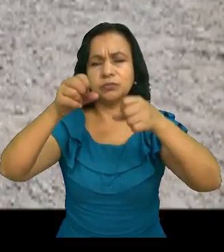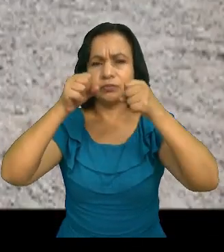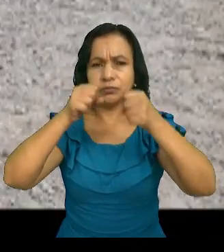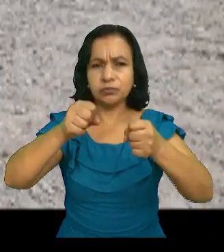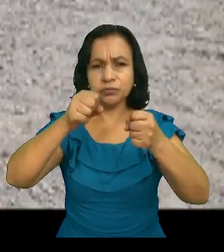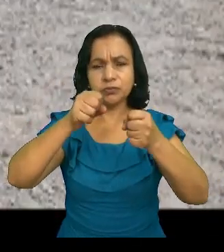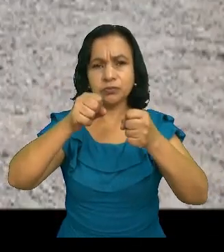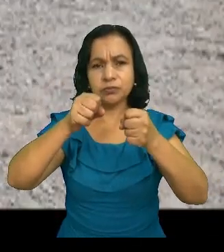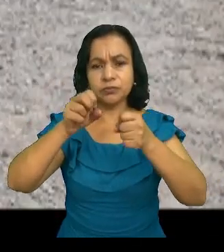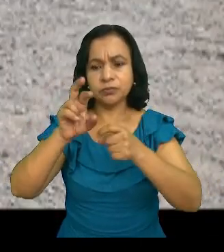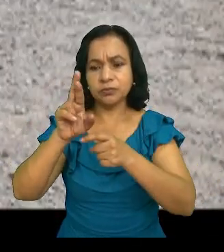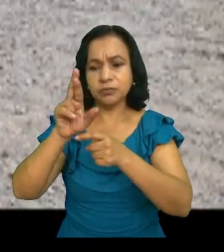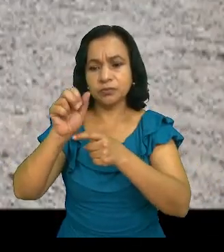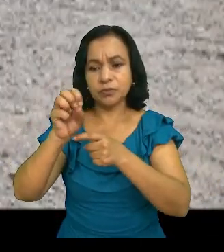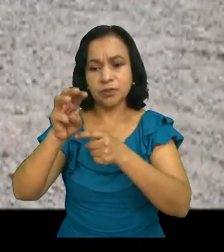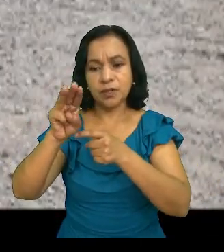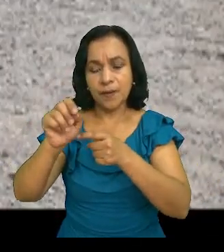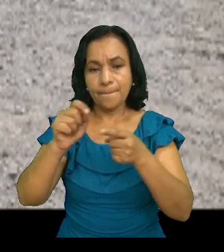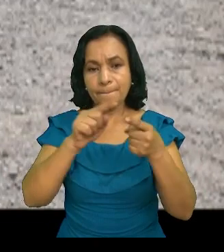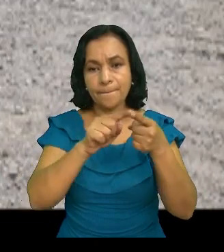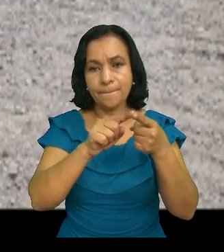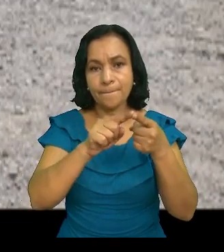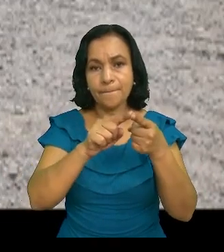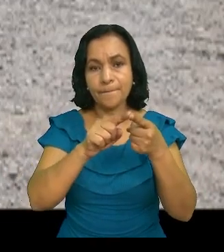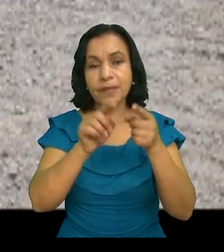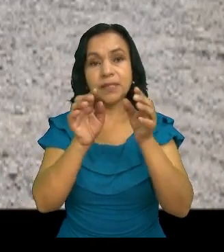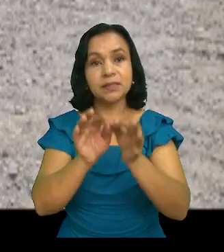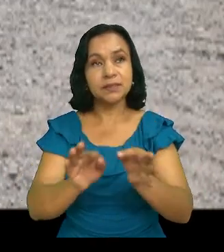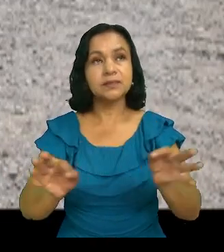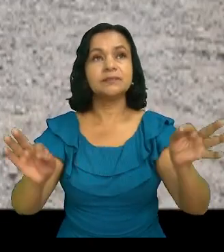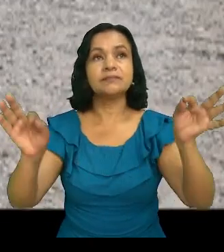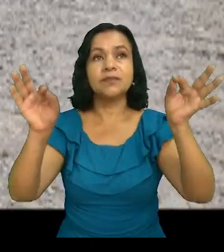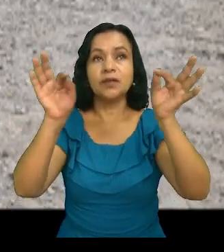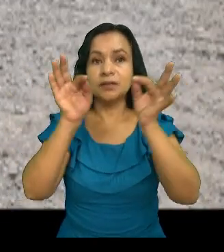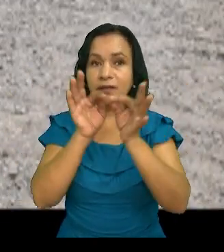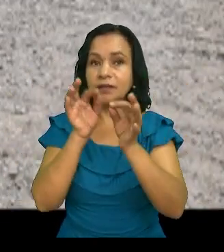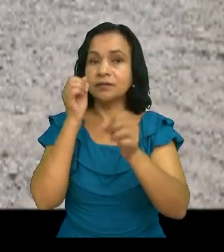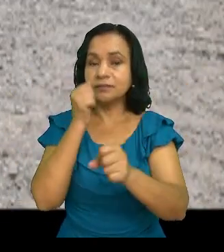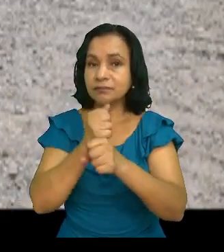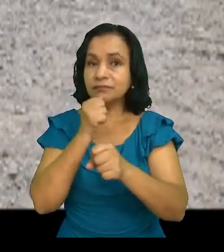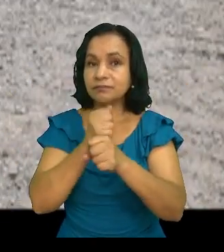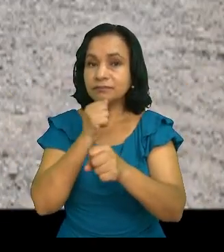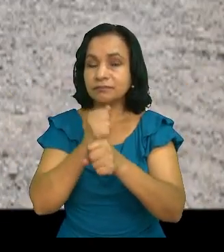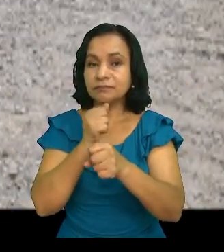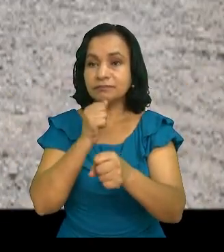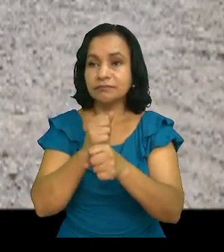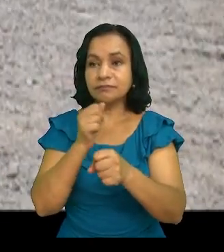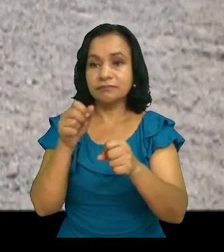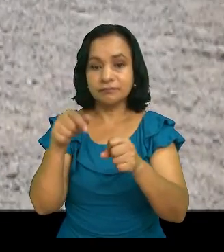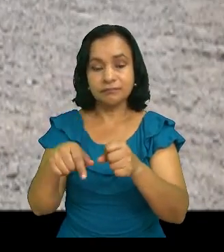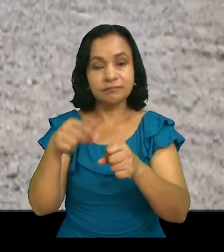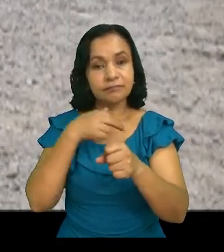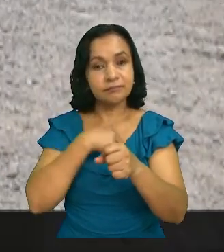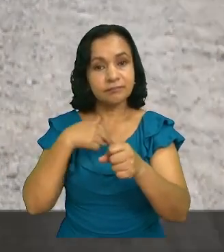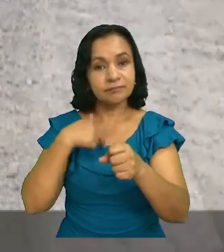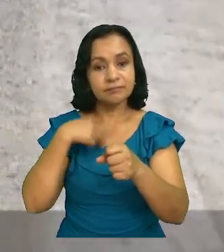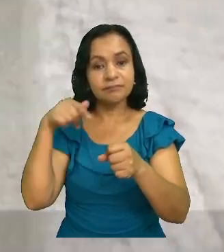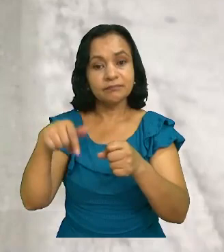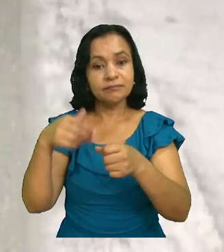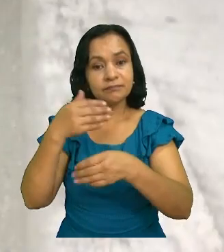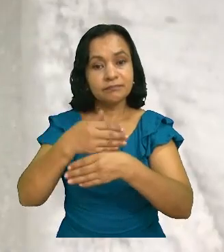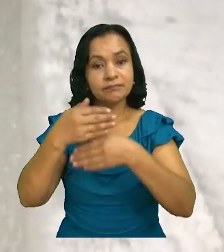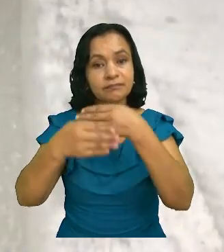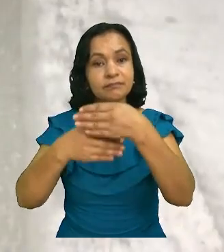En el sector del Rama, una obra importantísima. Ahí nosotros estamos construyendo